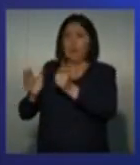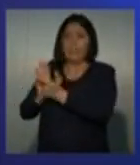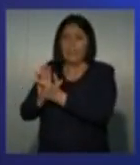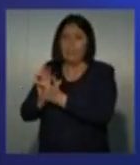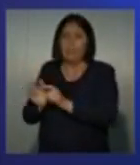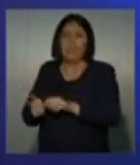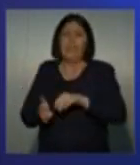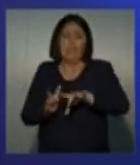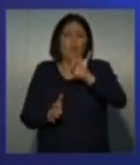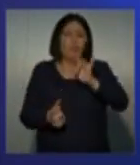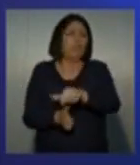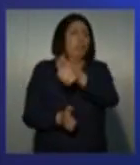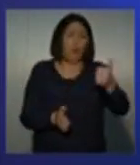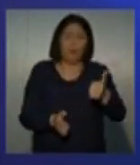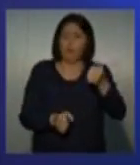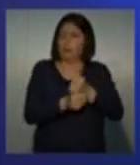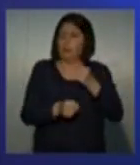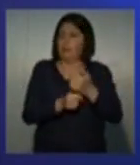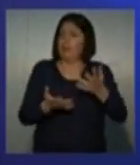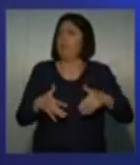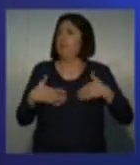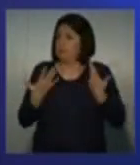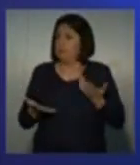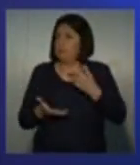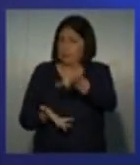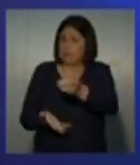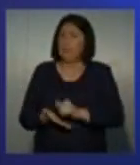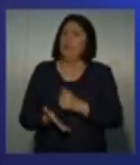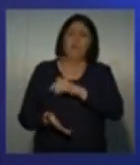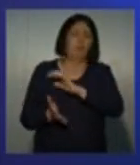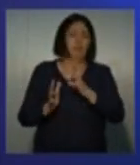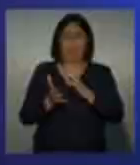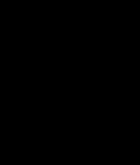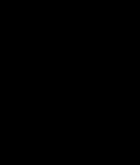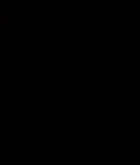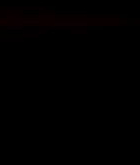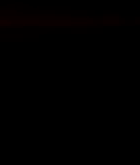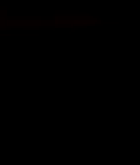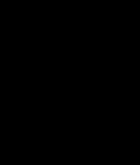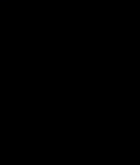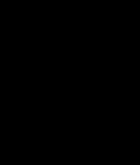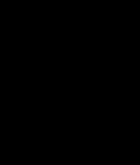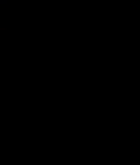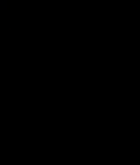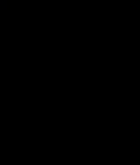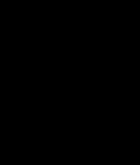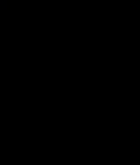alternativas productivas para que podamos erradicar ese gran mal que es la minería ilegal.